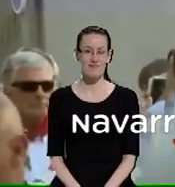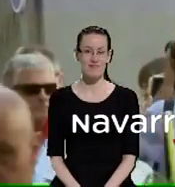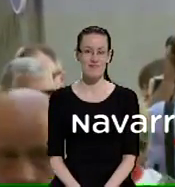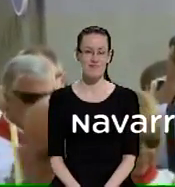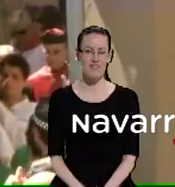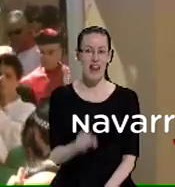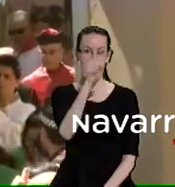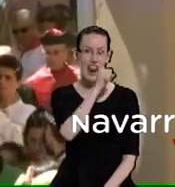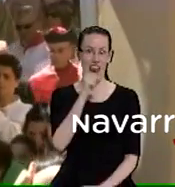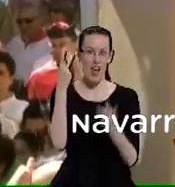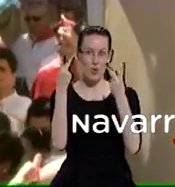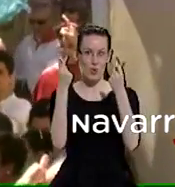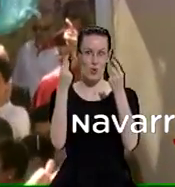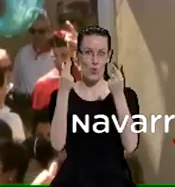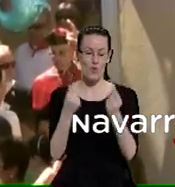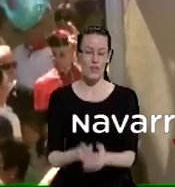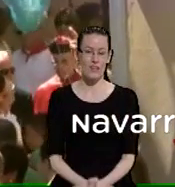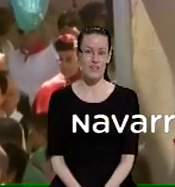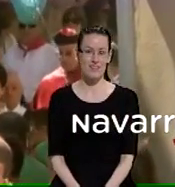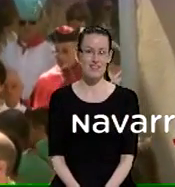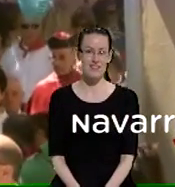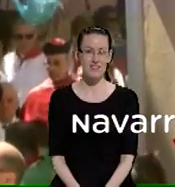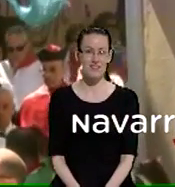Joaquín y Santa Ana.